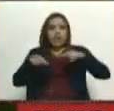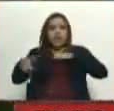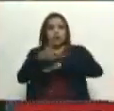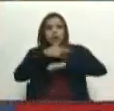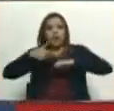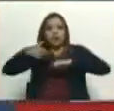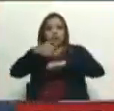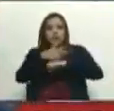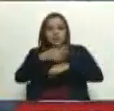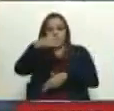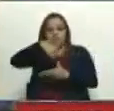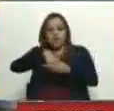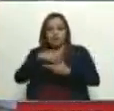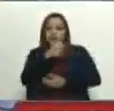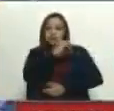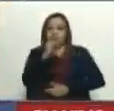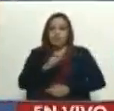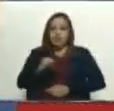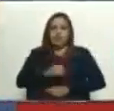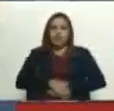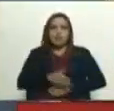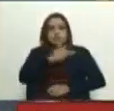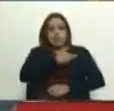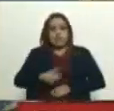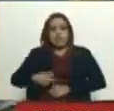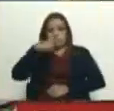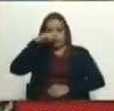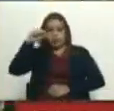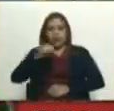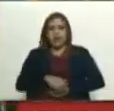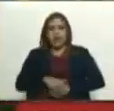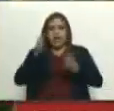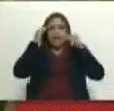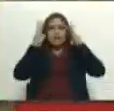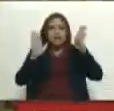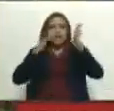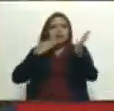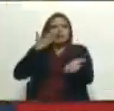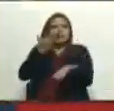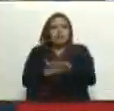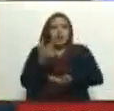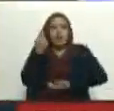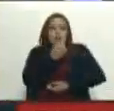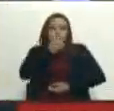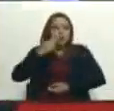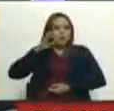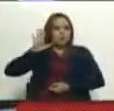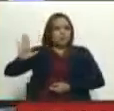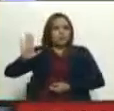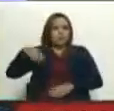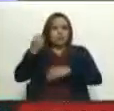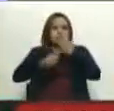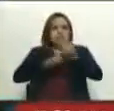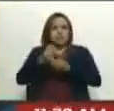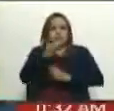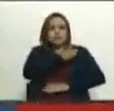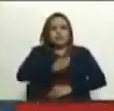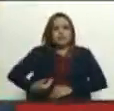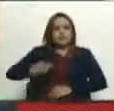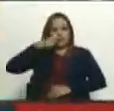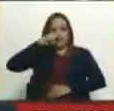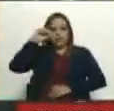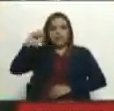a atender la solicitud y el compromiso del presidente Nicolás